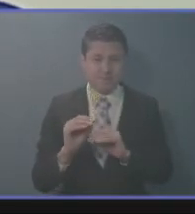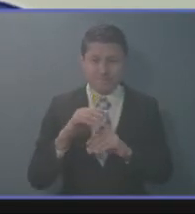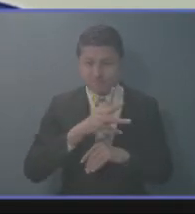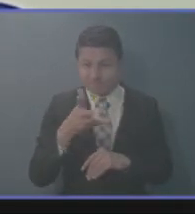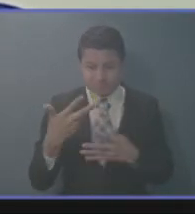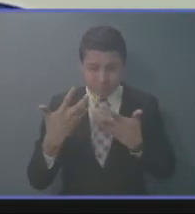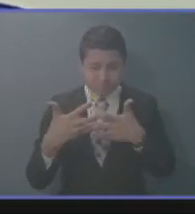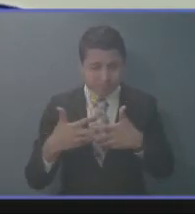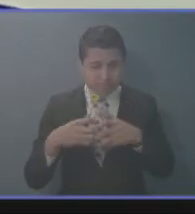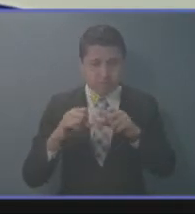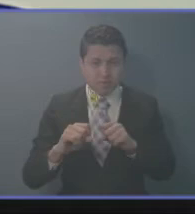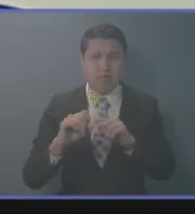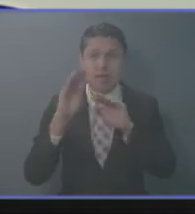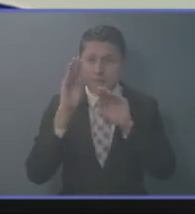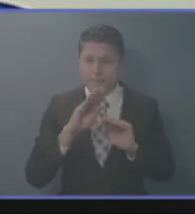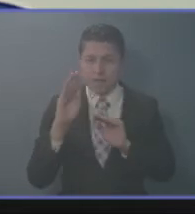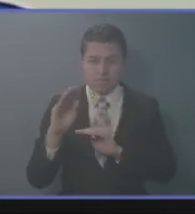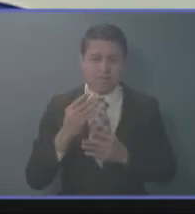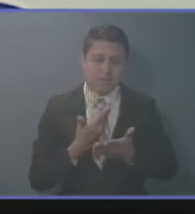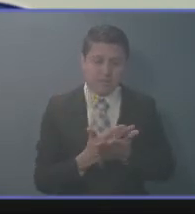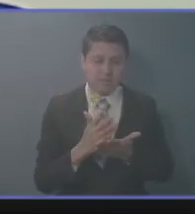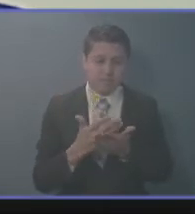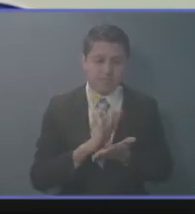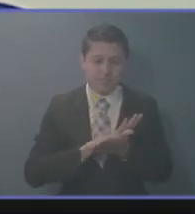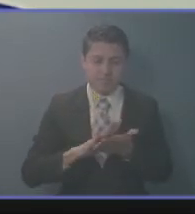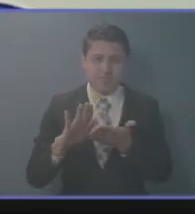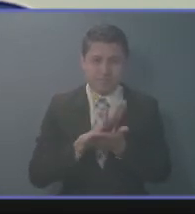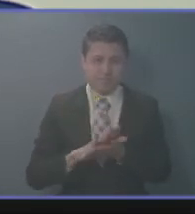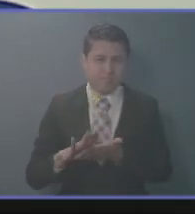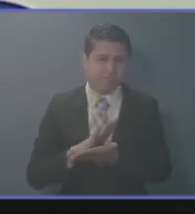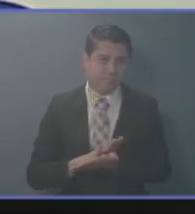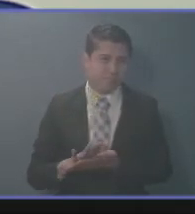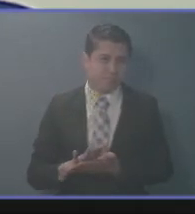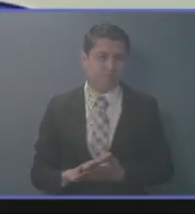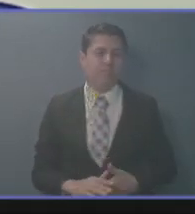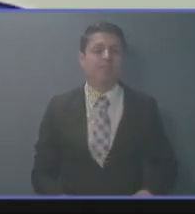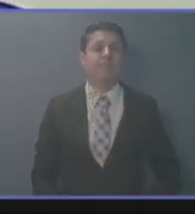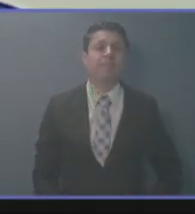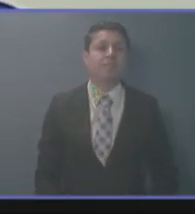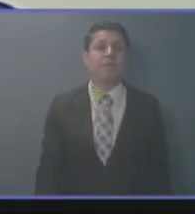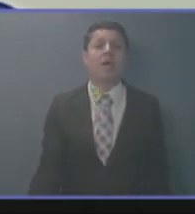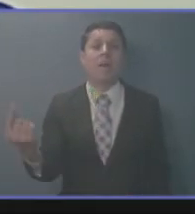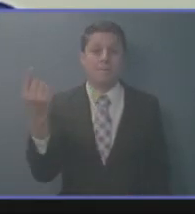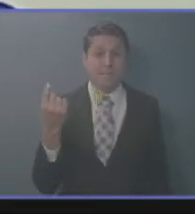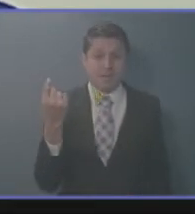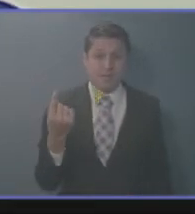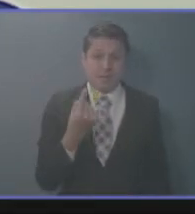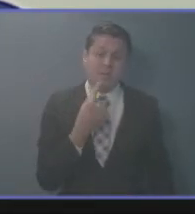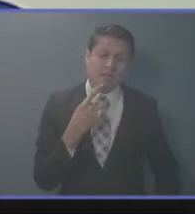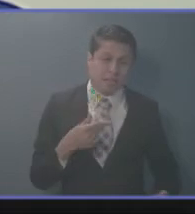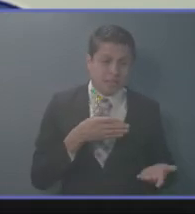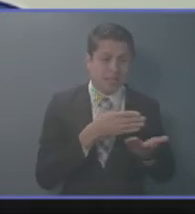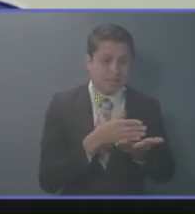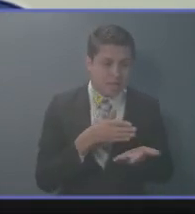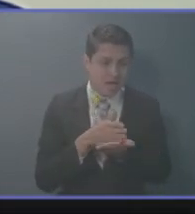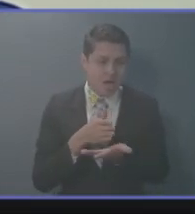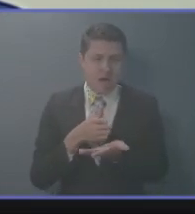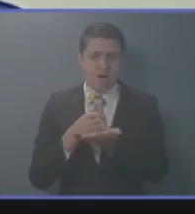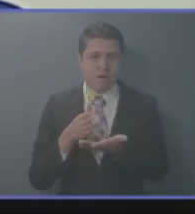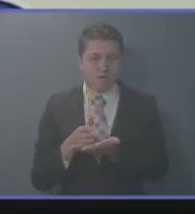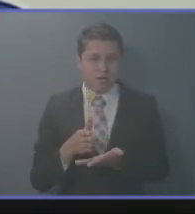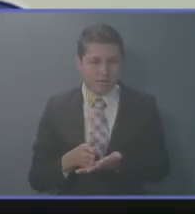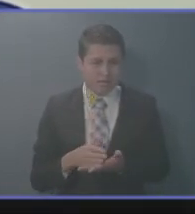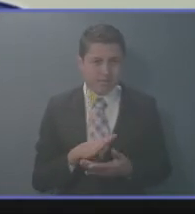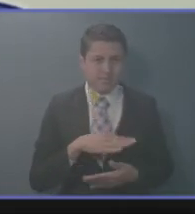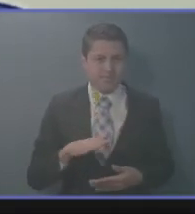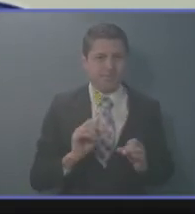decretadas bajo la emergencia nacional de COVID-19 para que los usuarios directos de parques